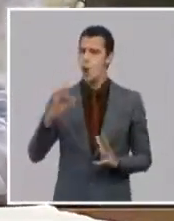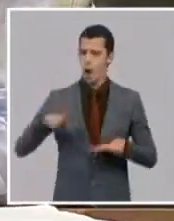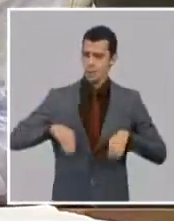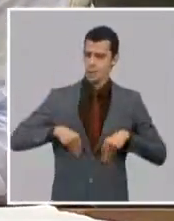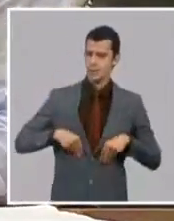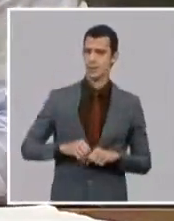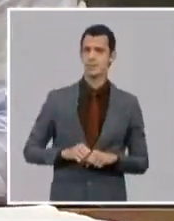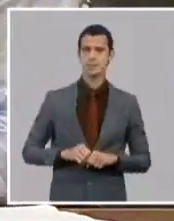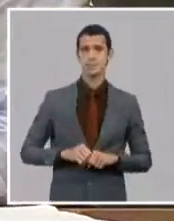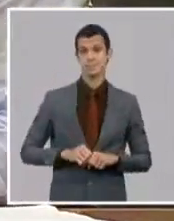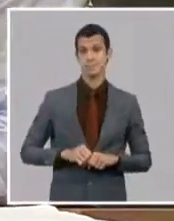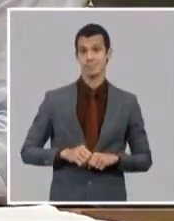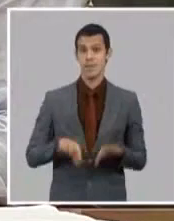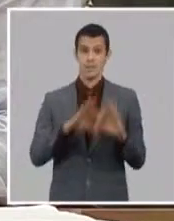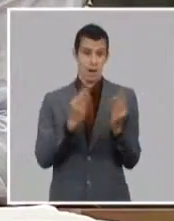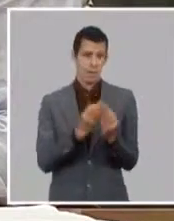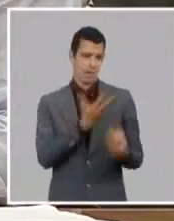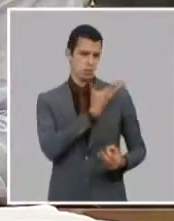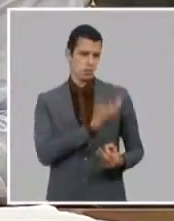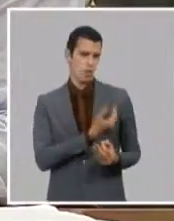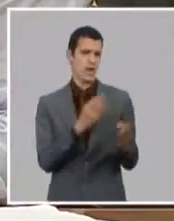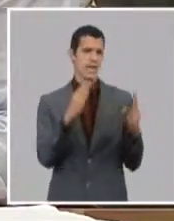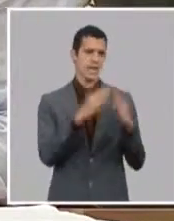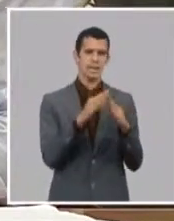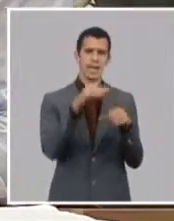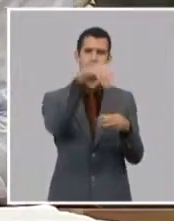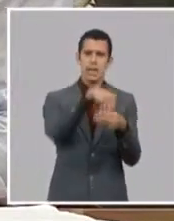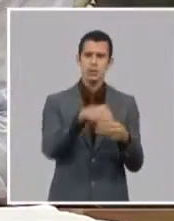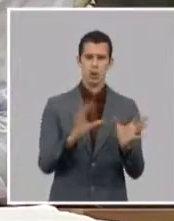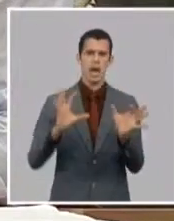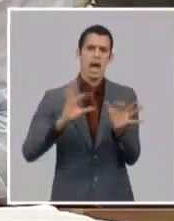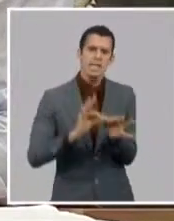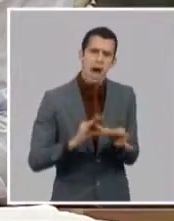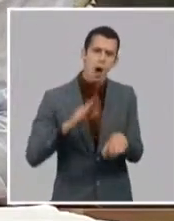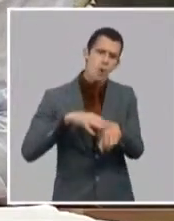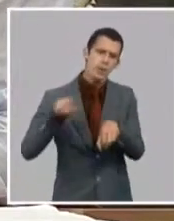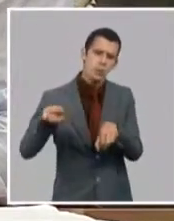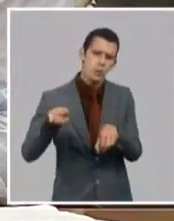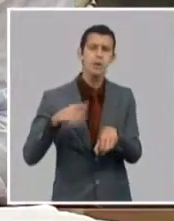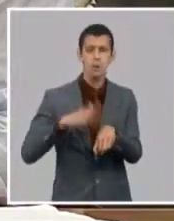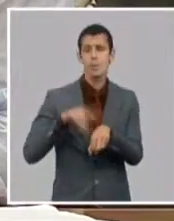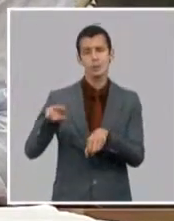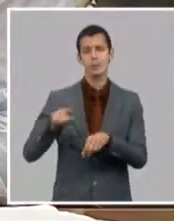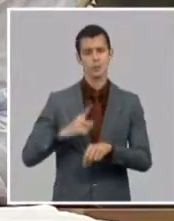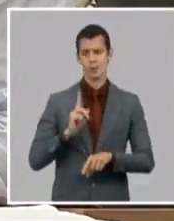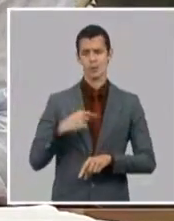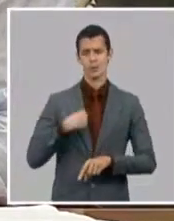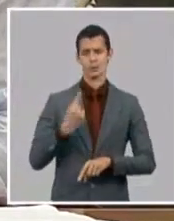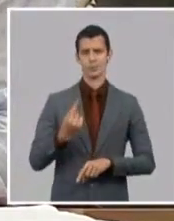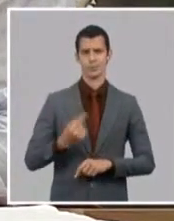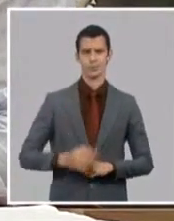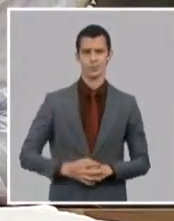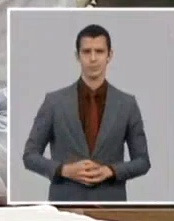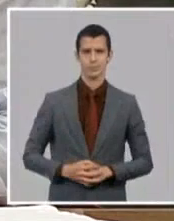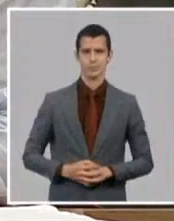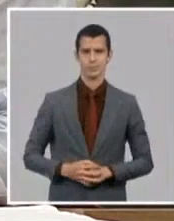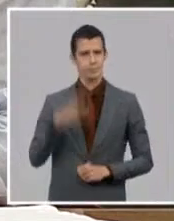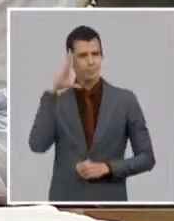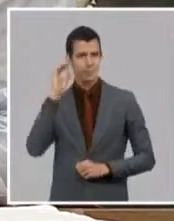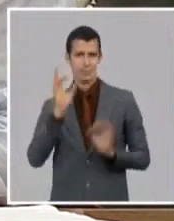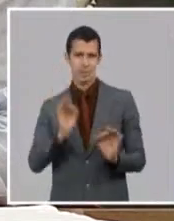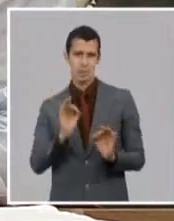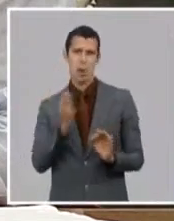esta mafia cubanoamericana con todas estas acciones contra nuestro pueblo. Yo creo